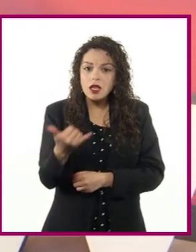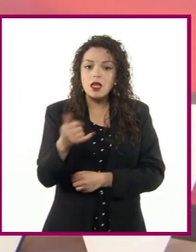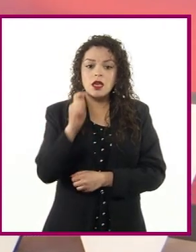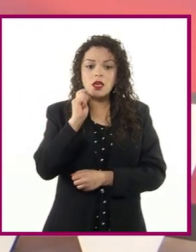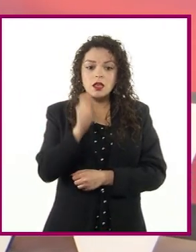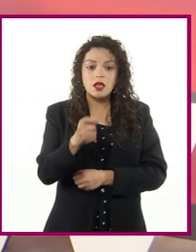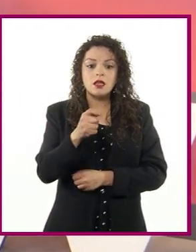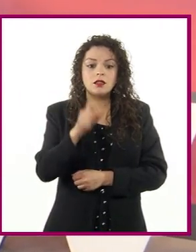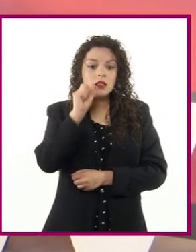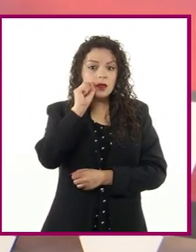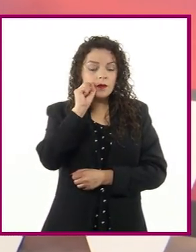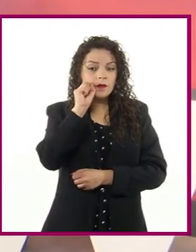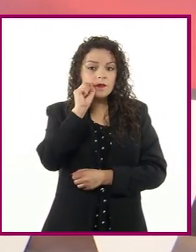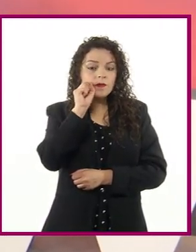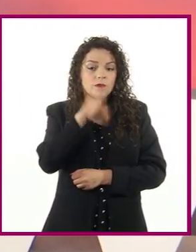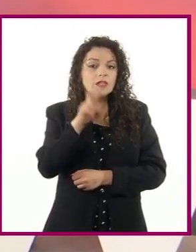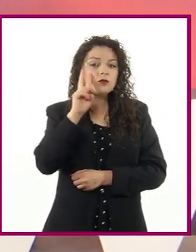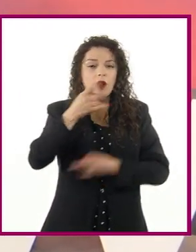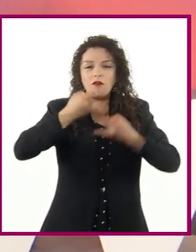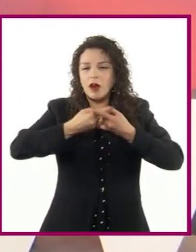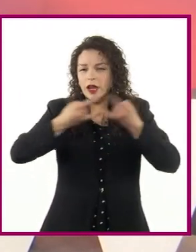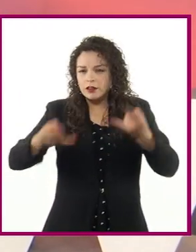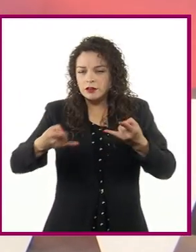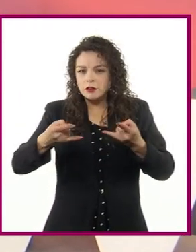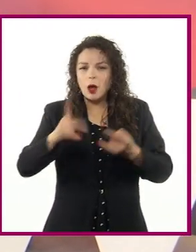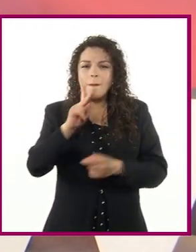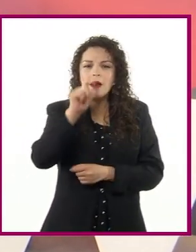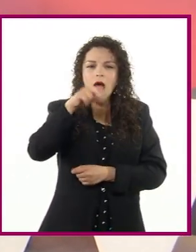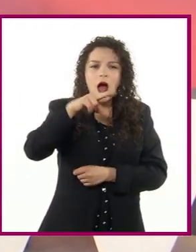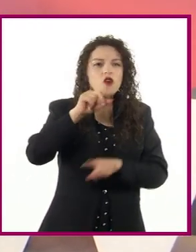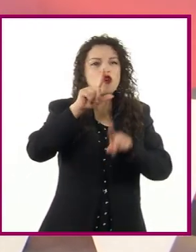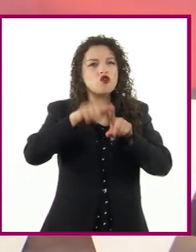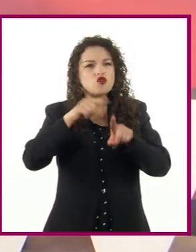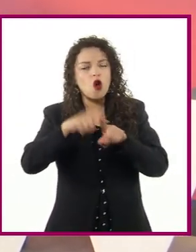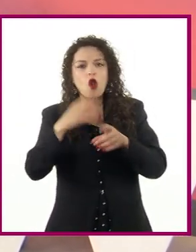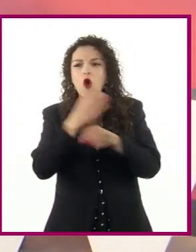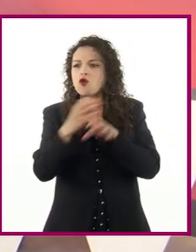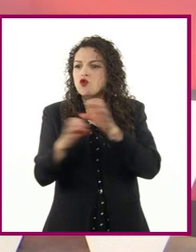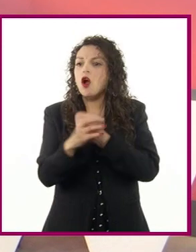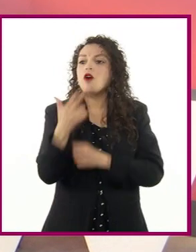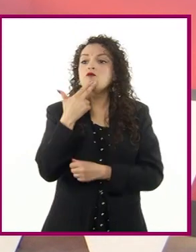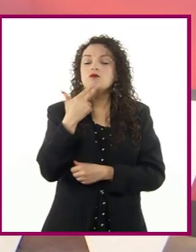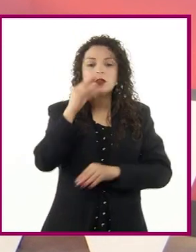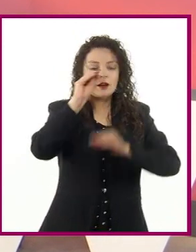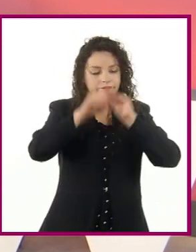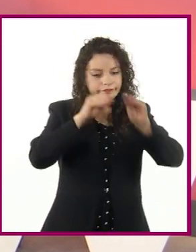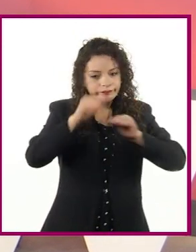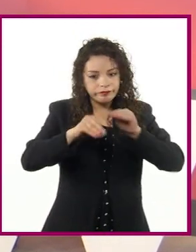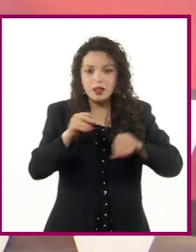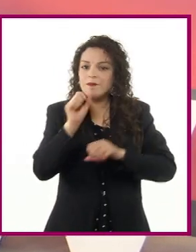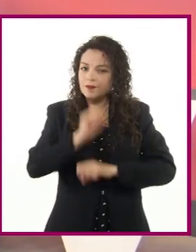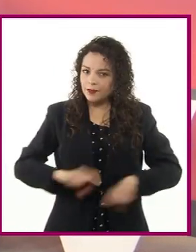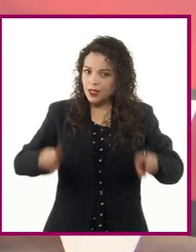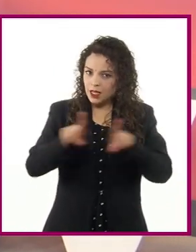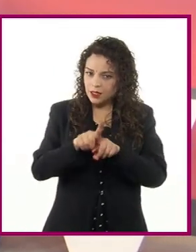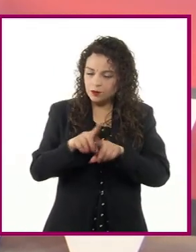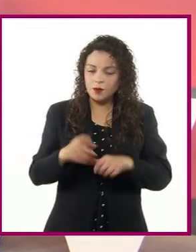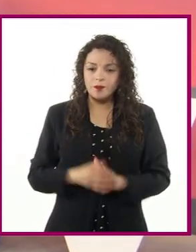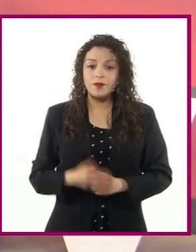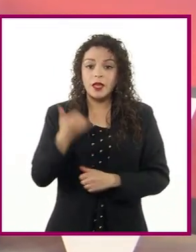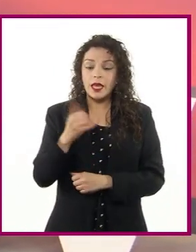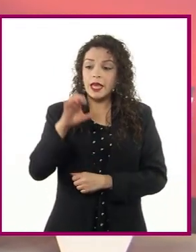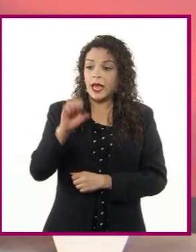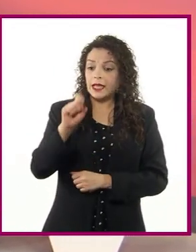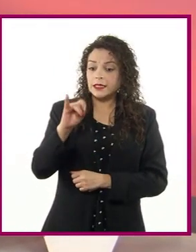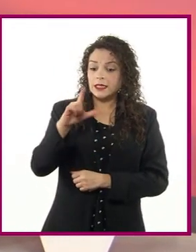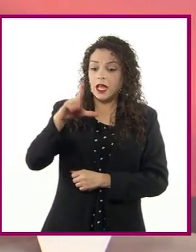escenarios en donde se desarrolla la historia, los planos, colores y objetos que los complementan. También el estilo y la